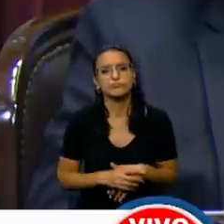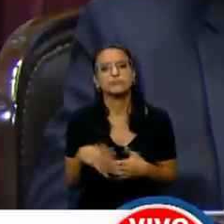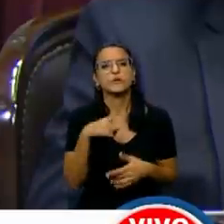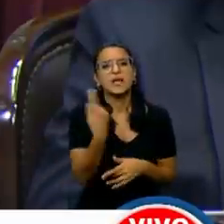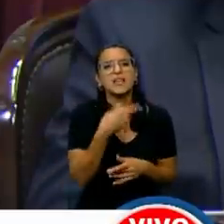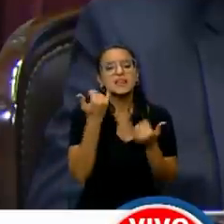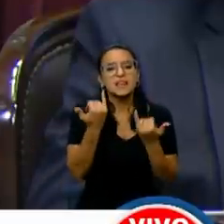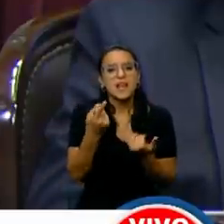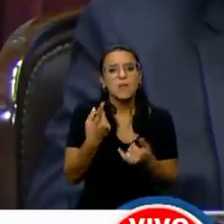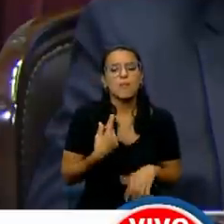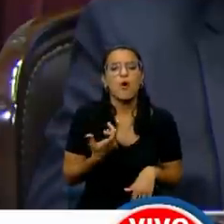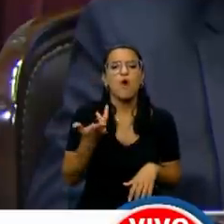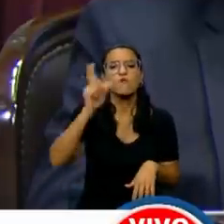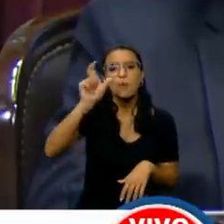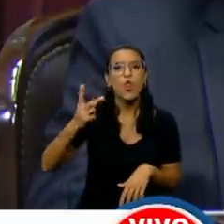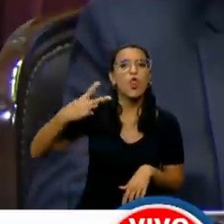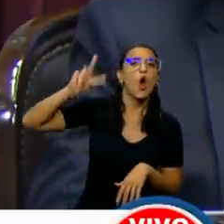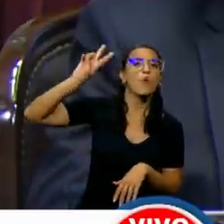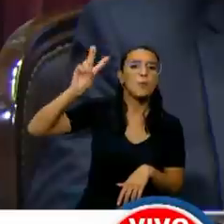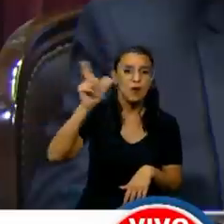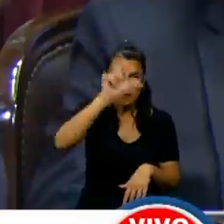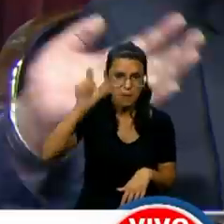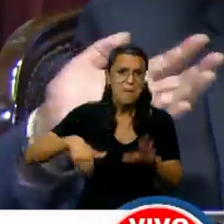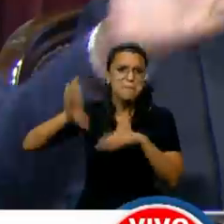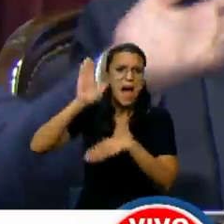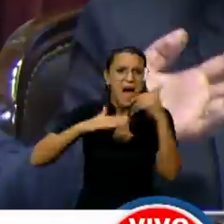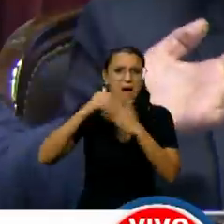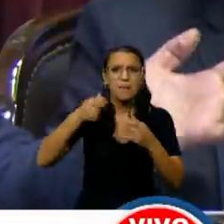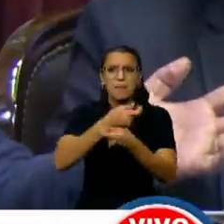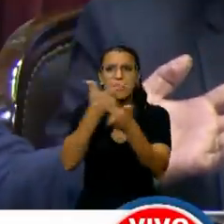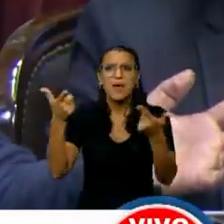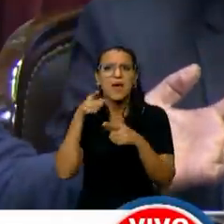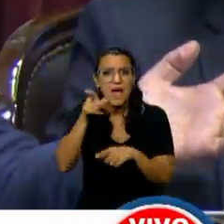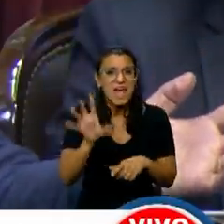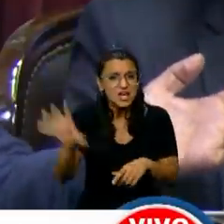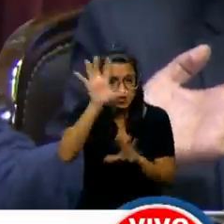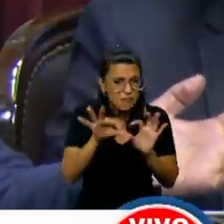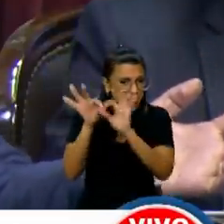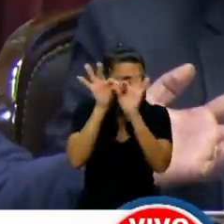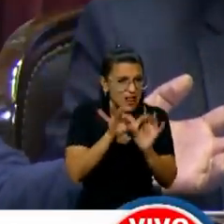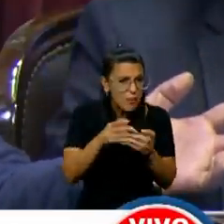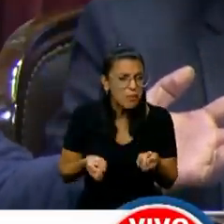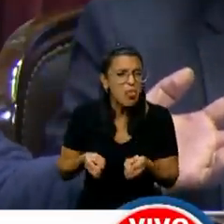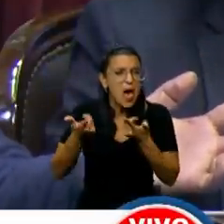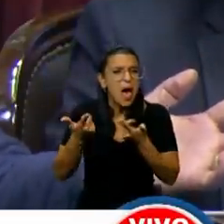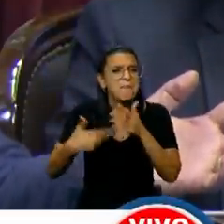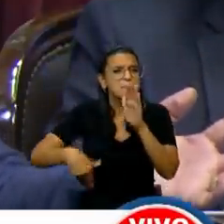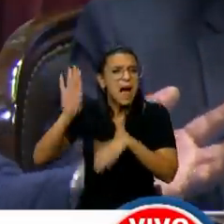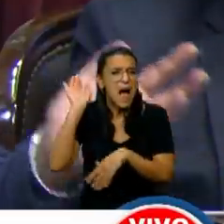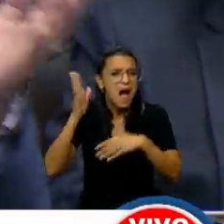el doble de formosa y resulta que formas de la masa horas eso es federalismo porque me da más obra